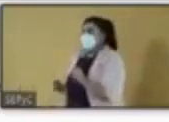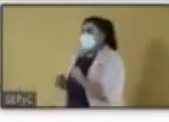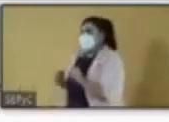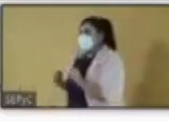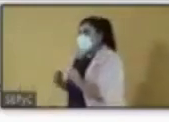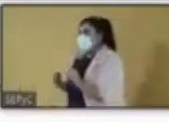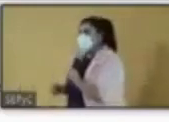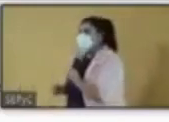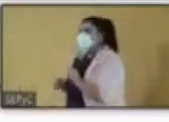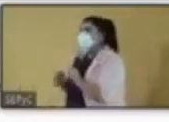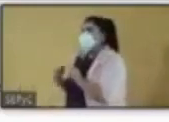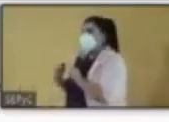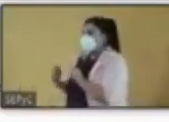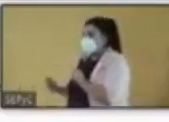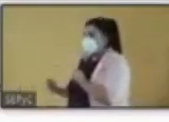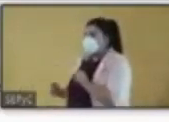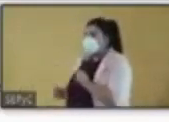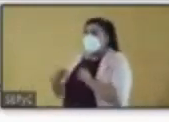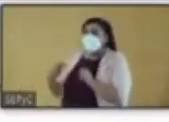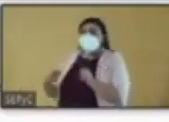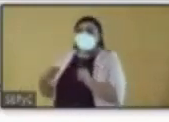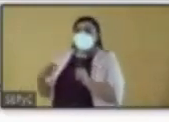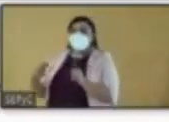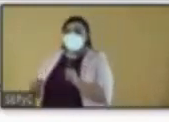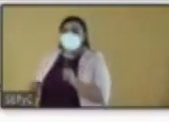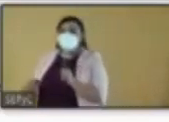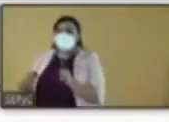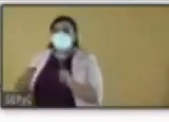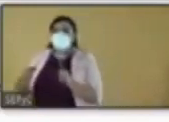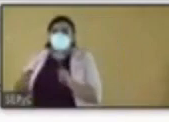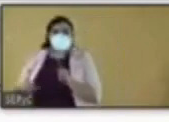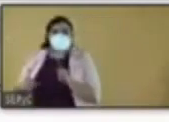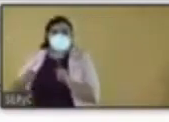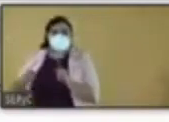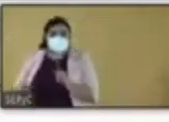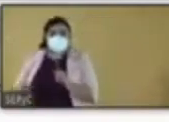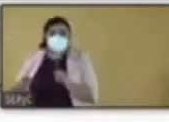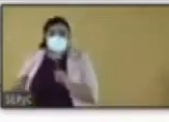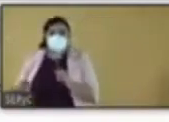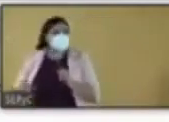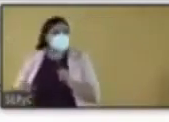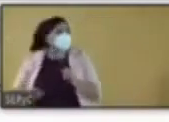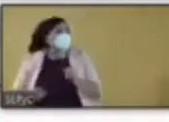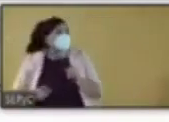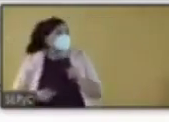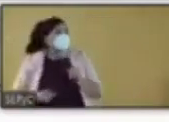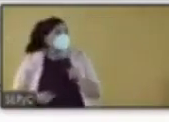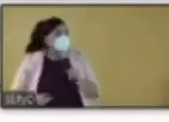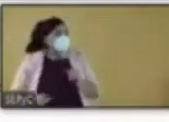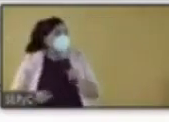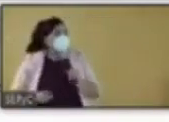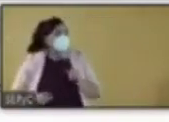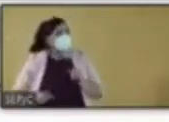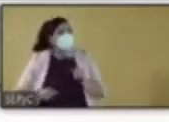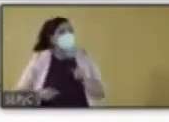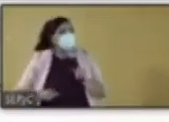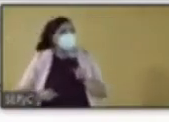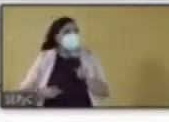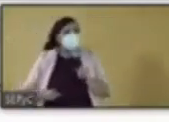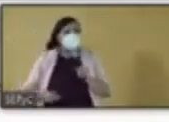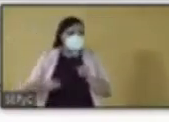constituido específicamente por la obtención de los beneficios que se me otorgaban en aquel trabajo, entonces obviamente hay que